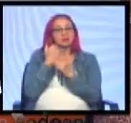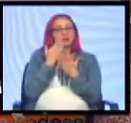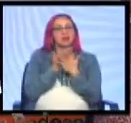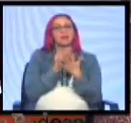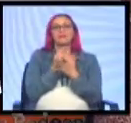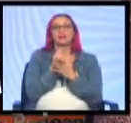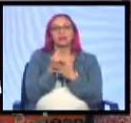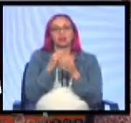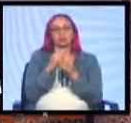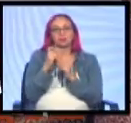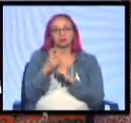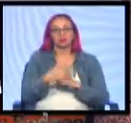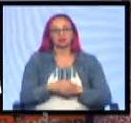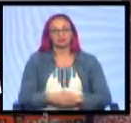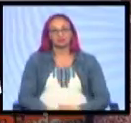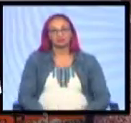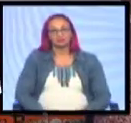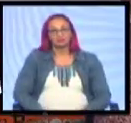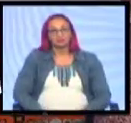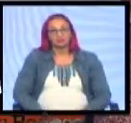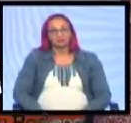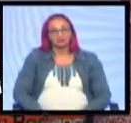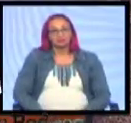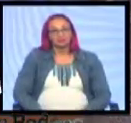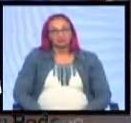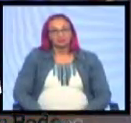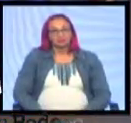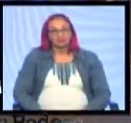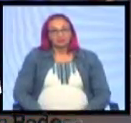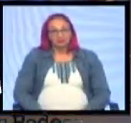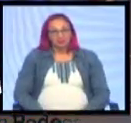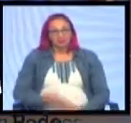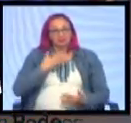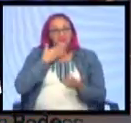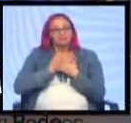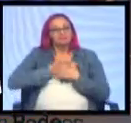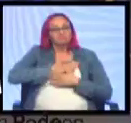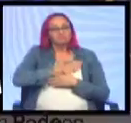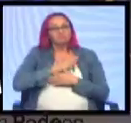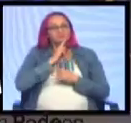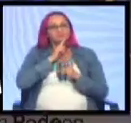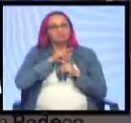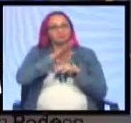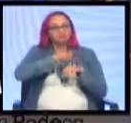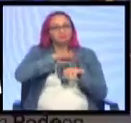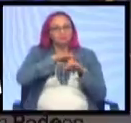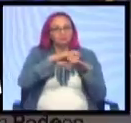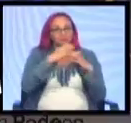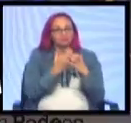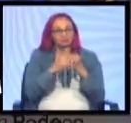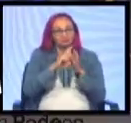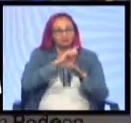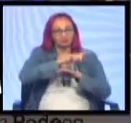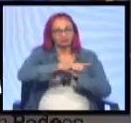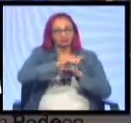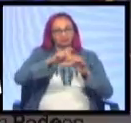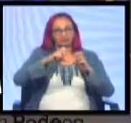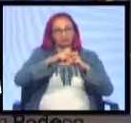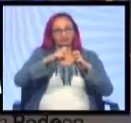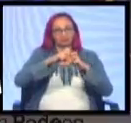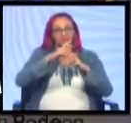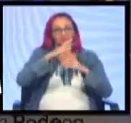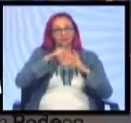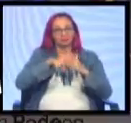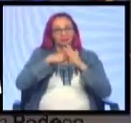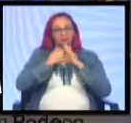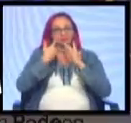los fondos de la Junta de Protección Social. Bueno, aquí dice don Pancho Calvo, lástima, dice que respondieron sobre la Comisión de Loterías Electrónicas, dice que en un